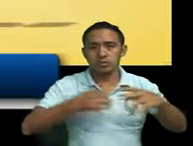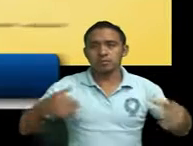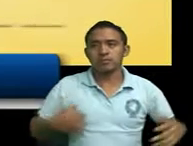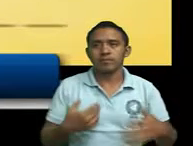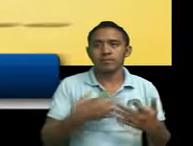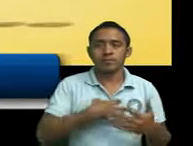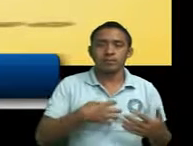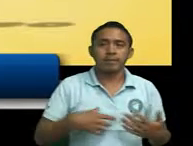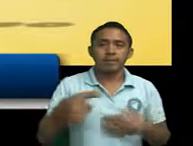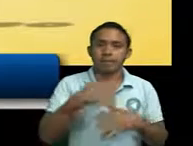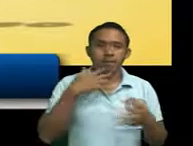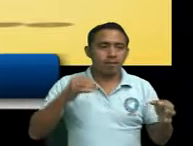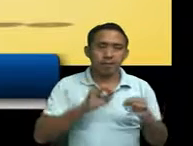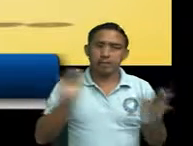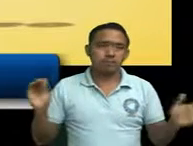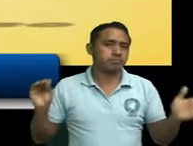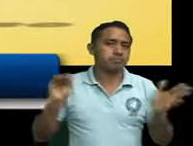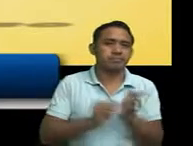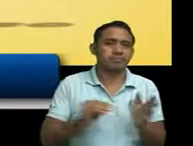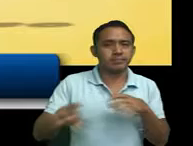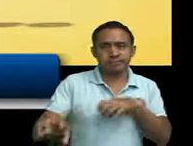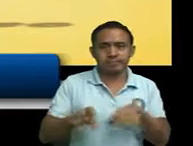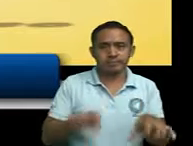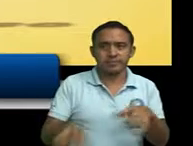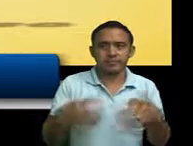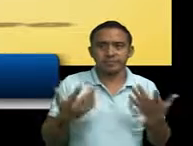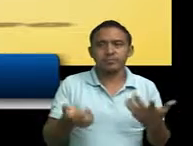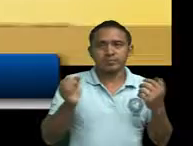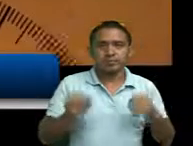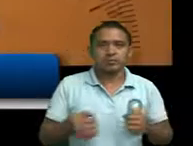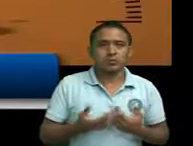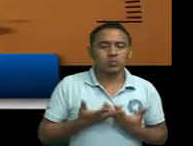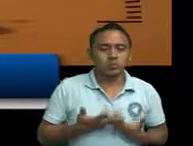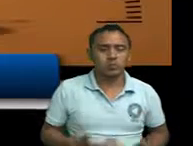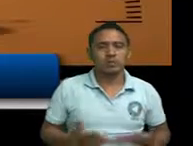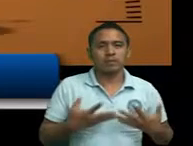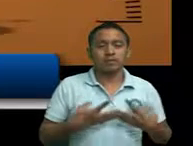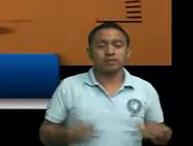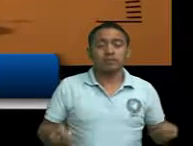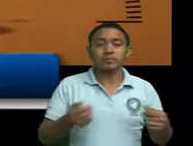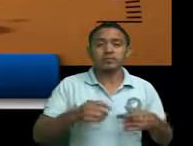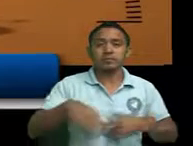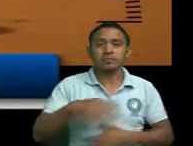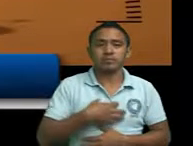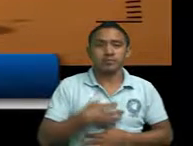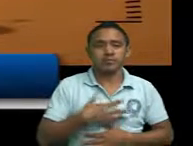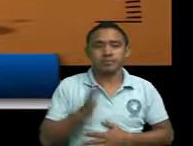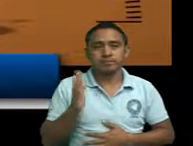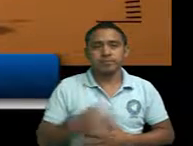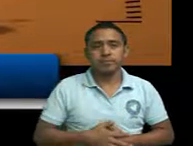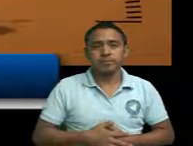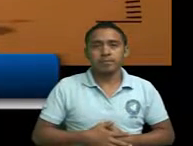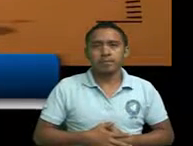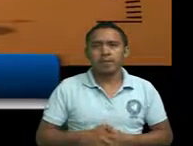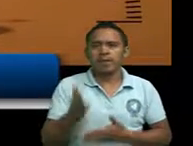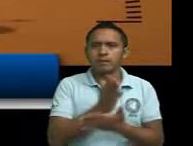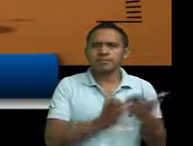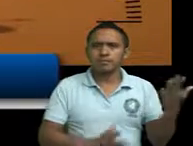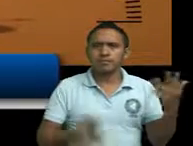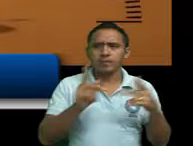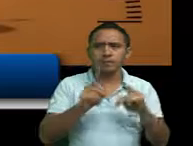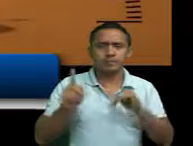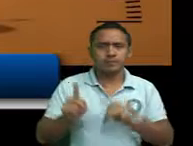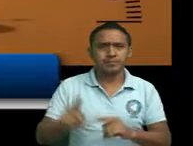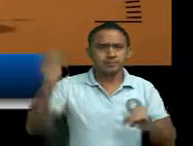no se incluye como una actividad física para quemar calorías, para quemar grasa, ¿ya? Algunas personas se